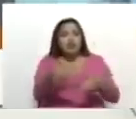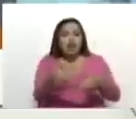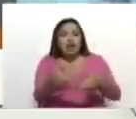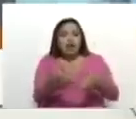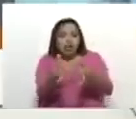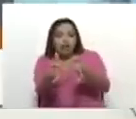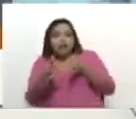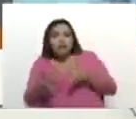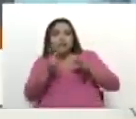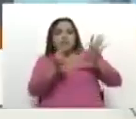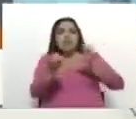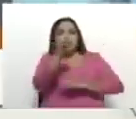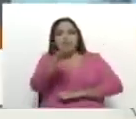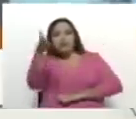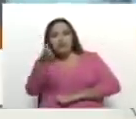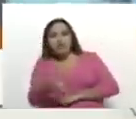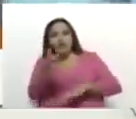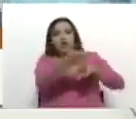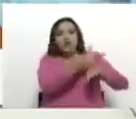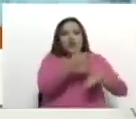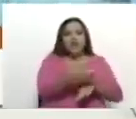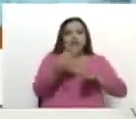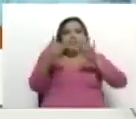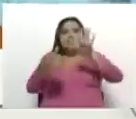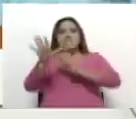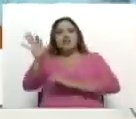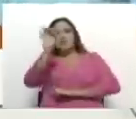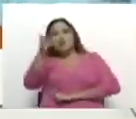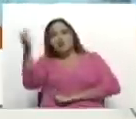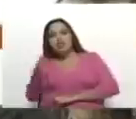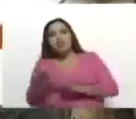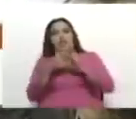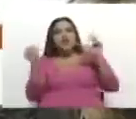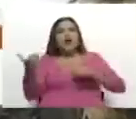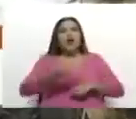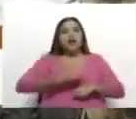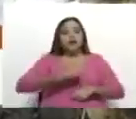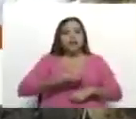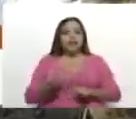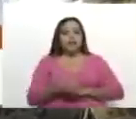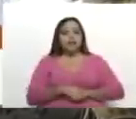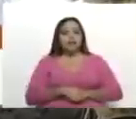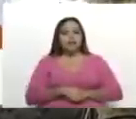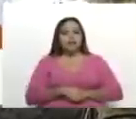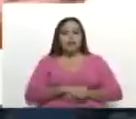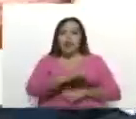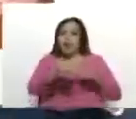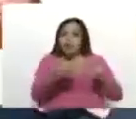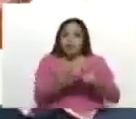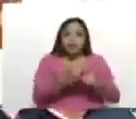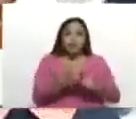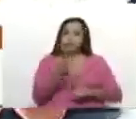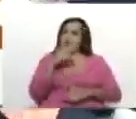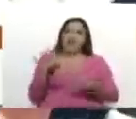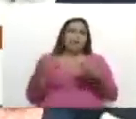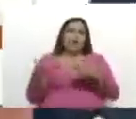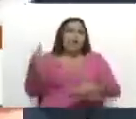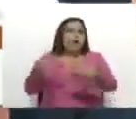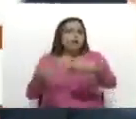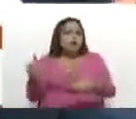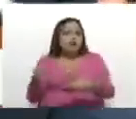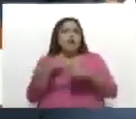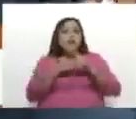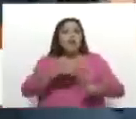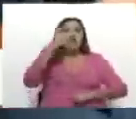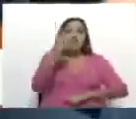de las gobernaciones y el 65% de todas las alcaldías así que nosotros las elecciones no le tenemos miedo pero